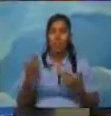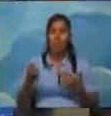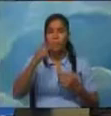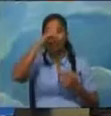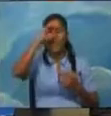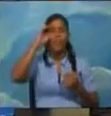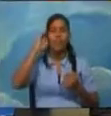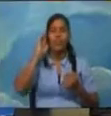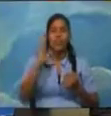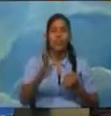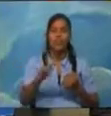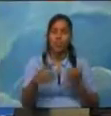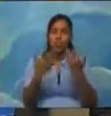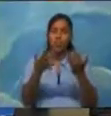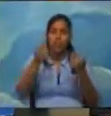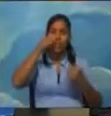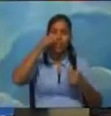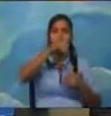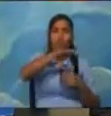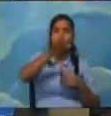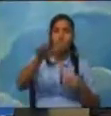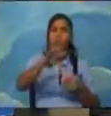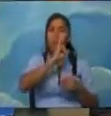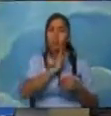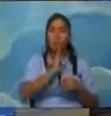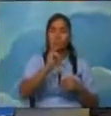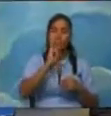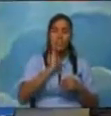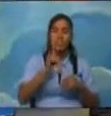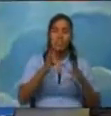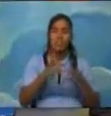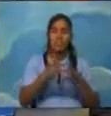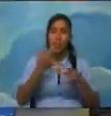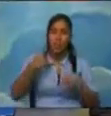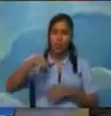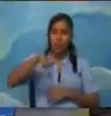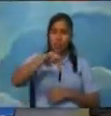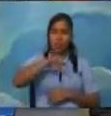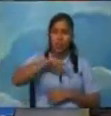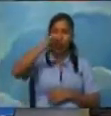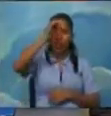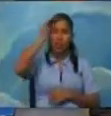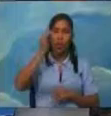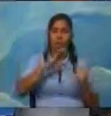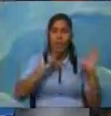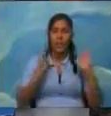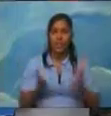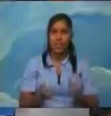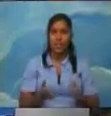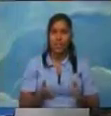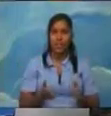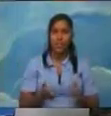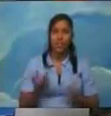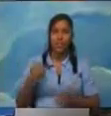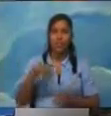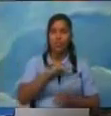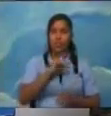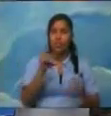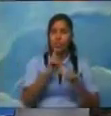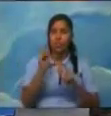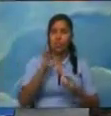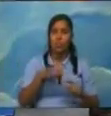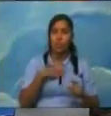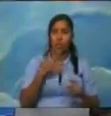Dios le dio a su pueblo Israel y a nosotros los creyentes. Nosotros no podemos,